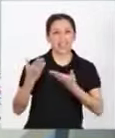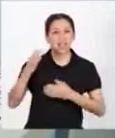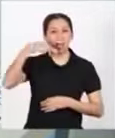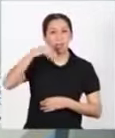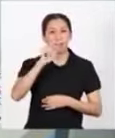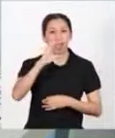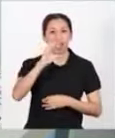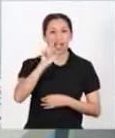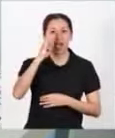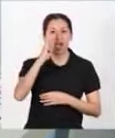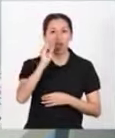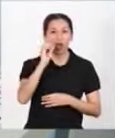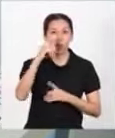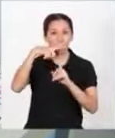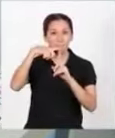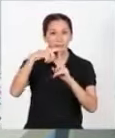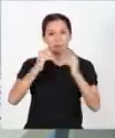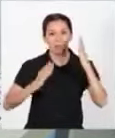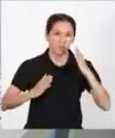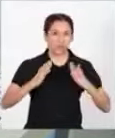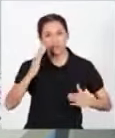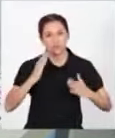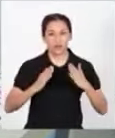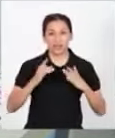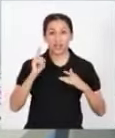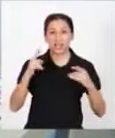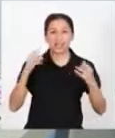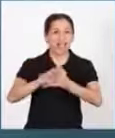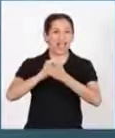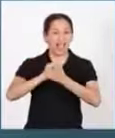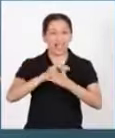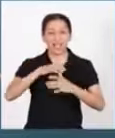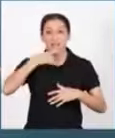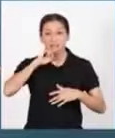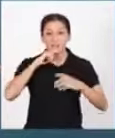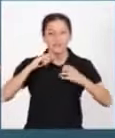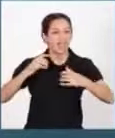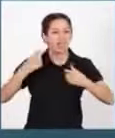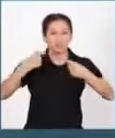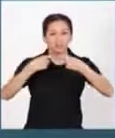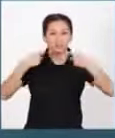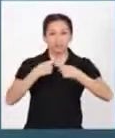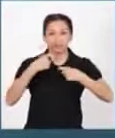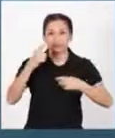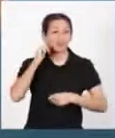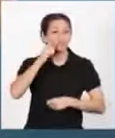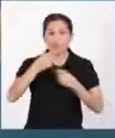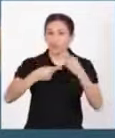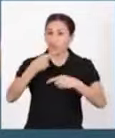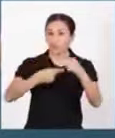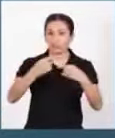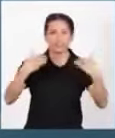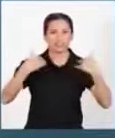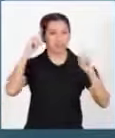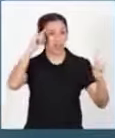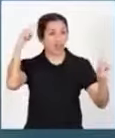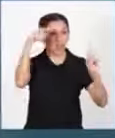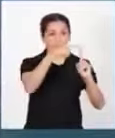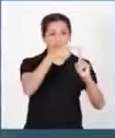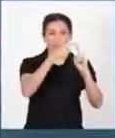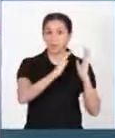¡Es Macamor! ¡Nuestra amiga electrónica que como todos los días